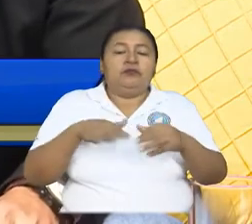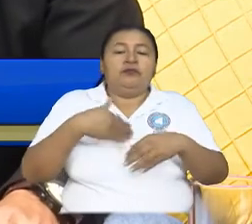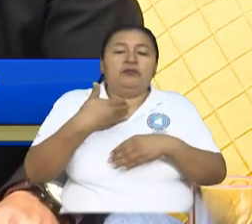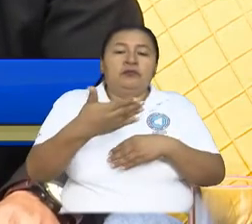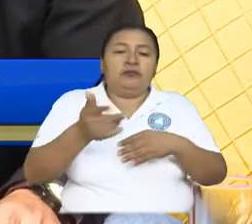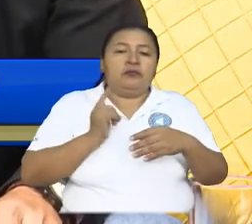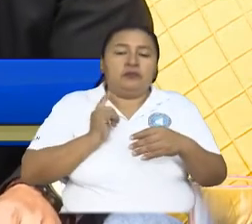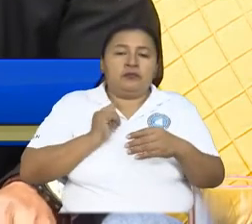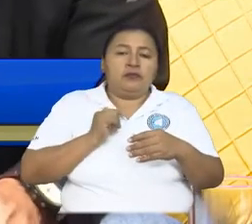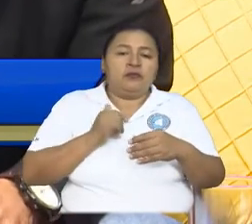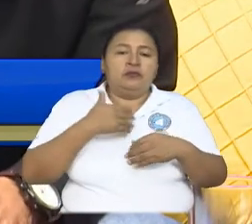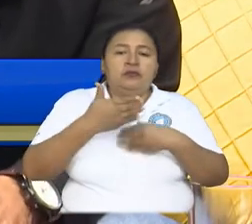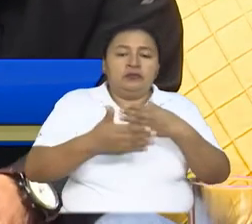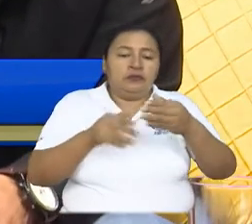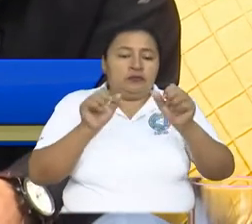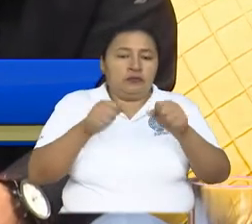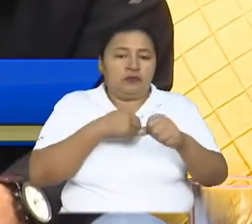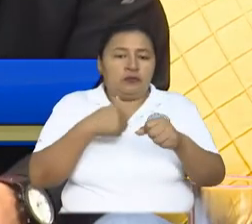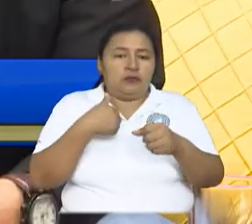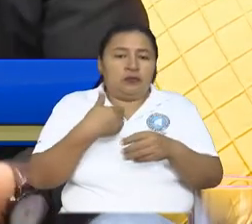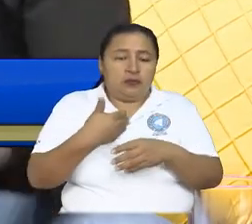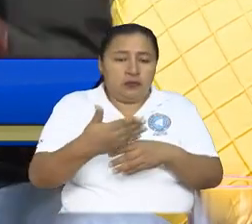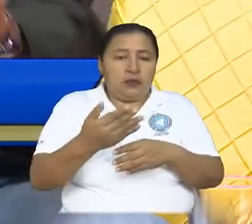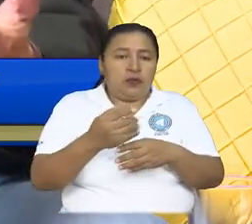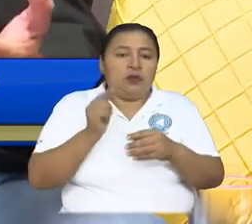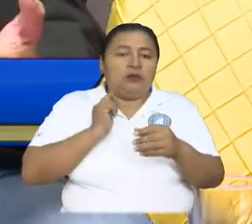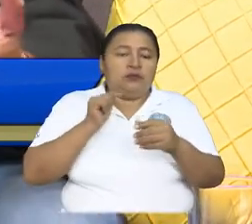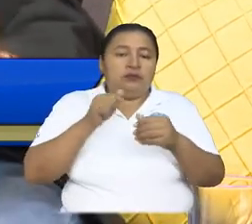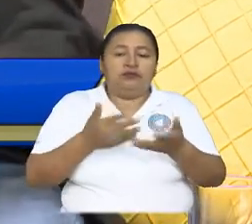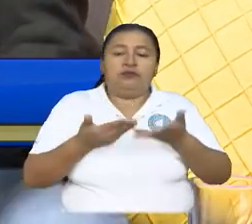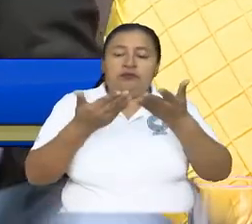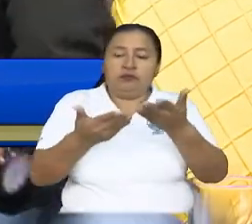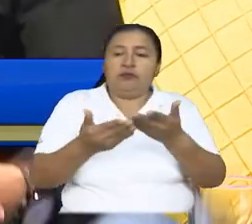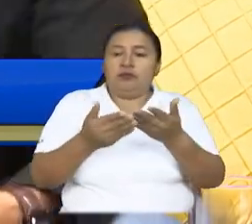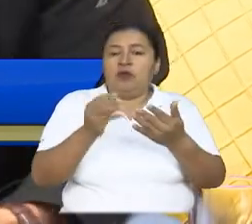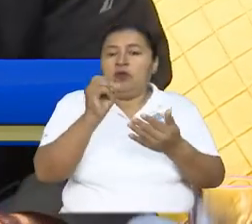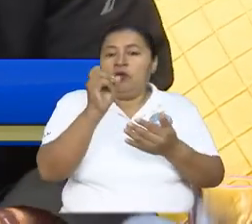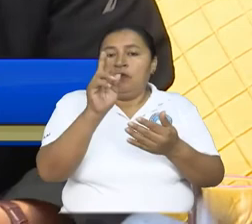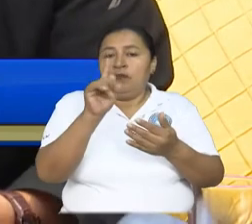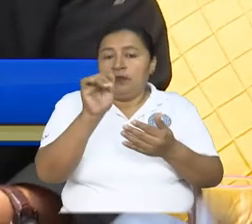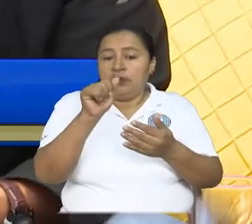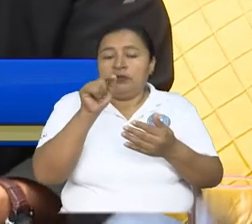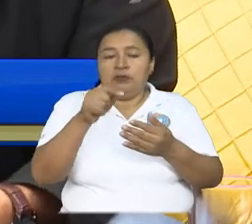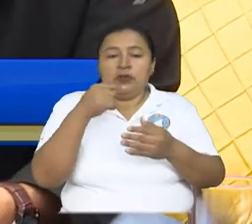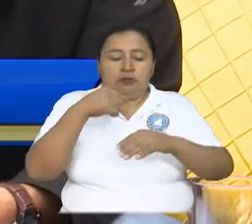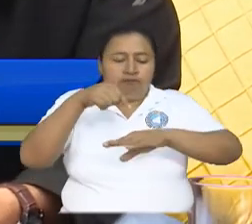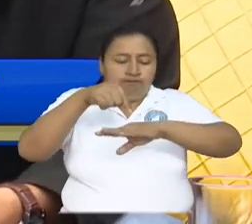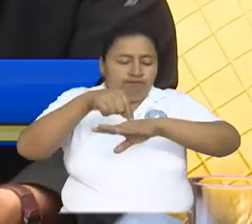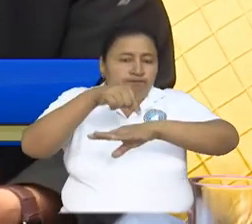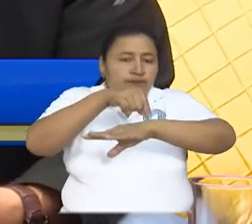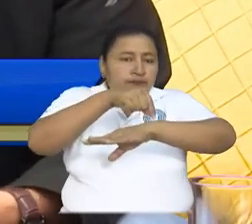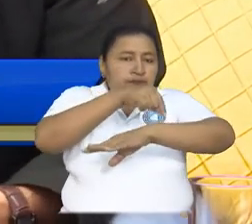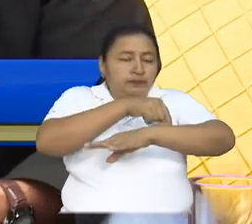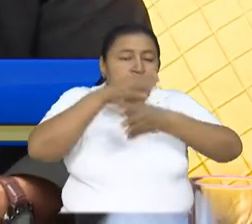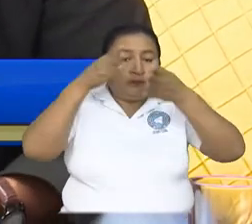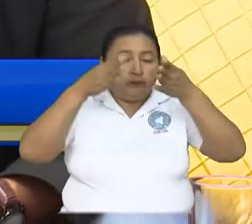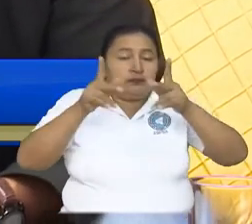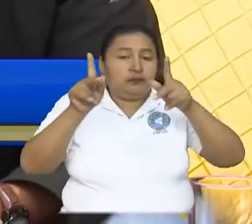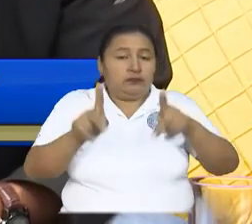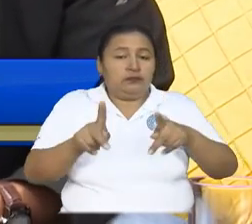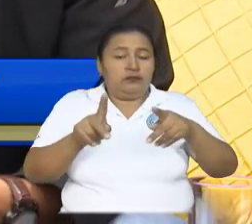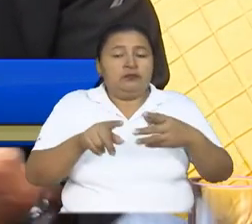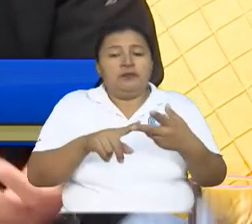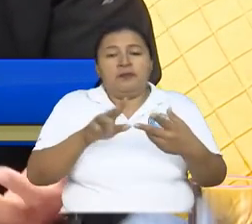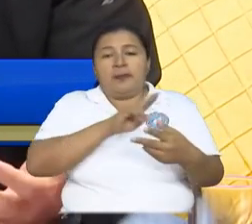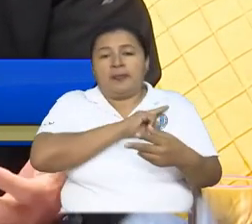vamos a tener esa esa eso fue esa oferta la verdad de acupuntura en nuestro servicio y también